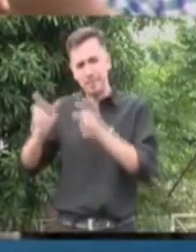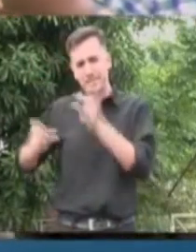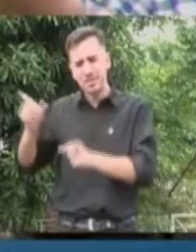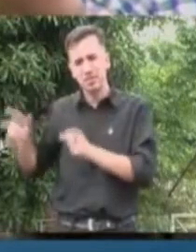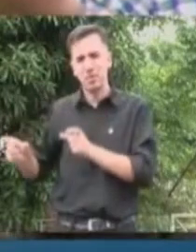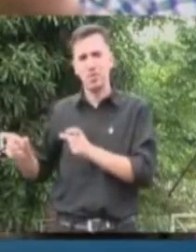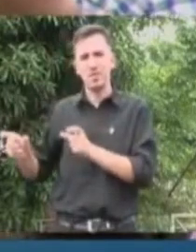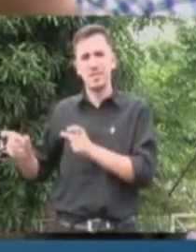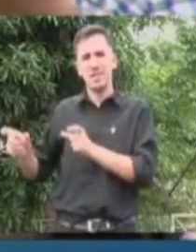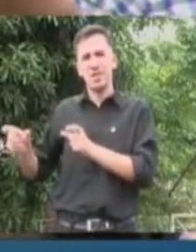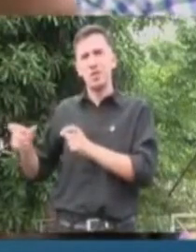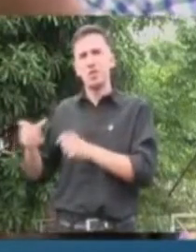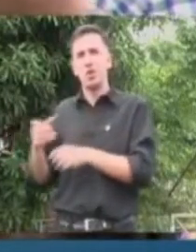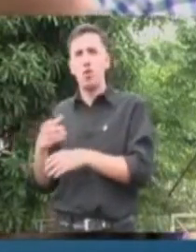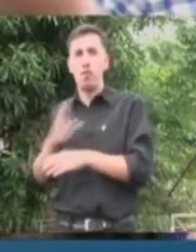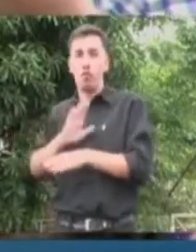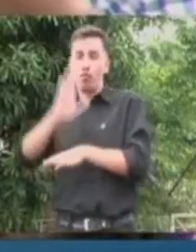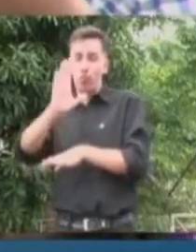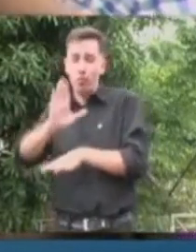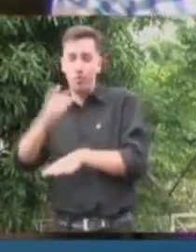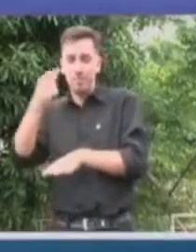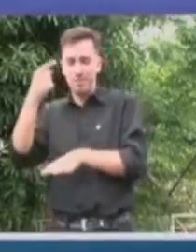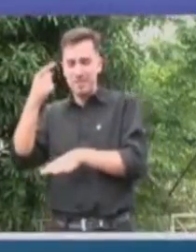han sacrificado su futuro,